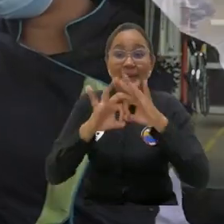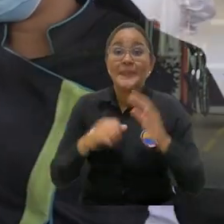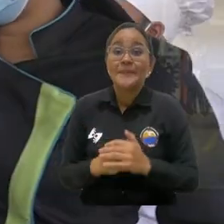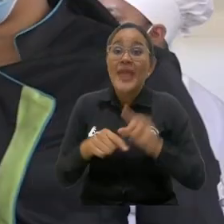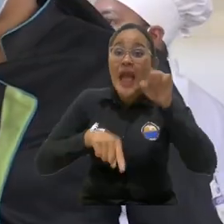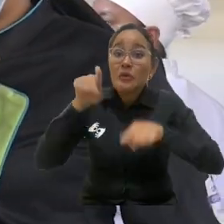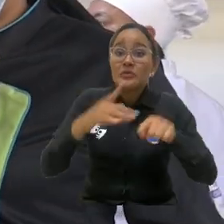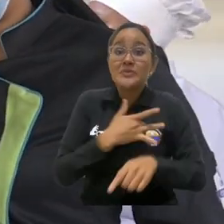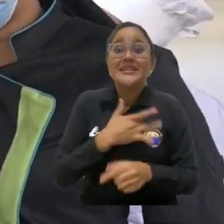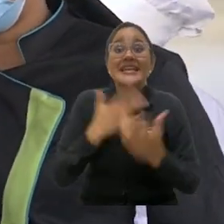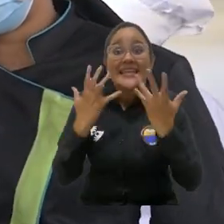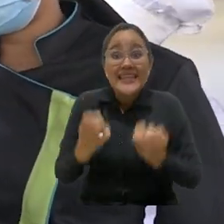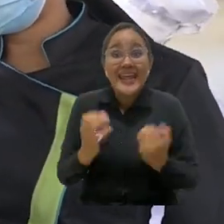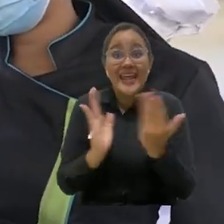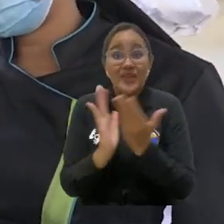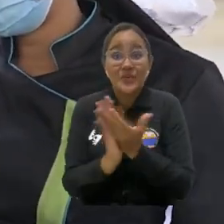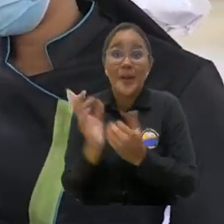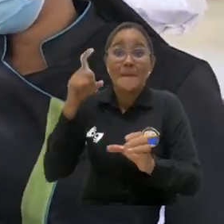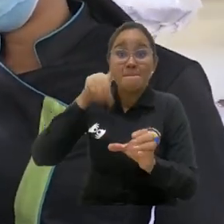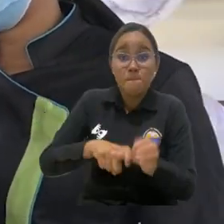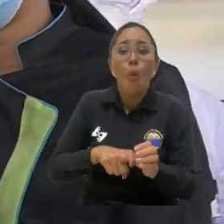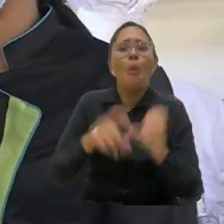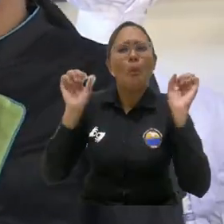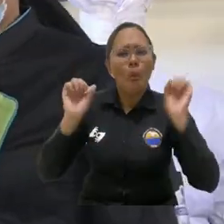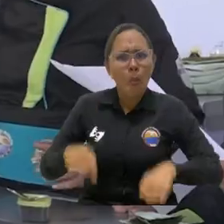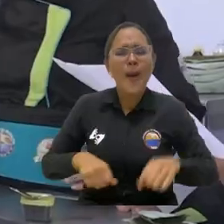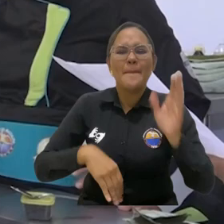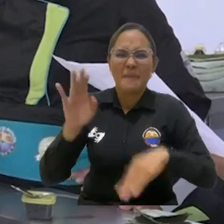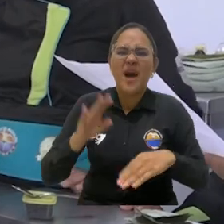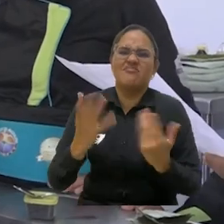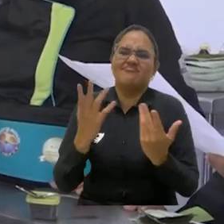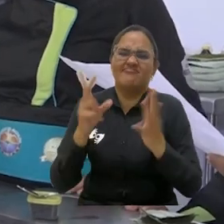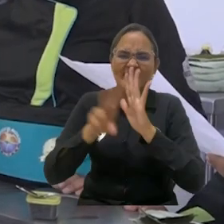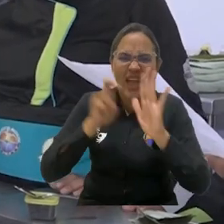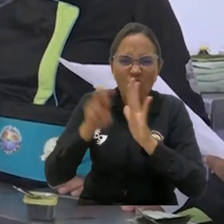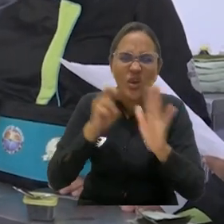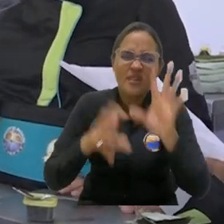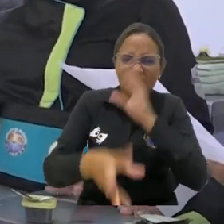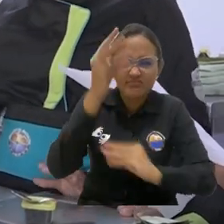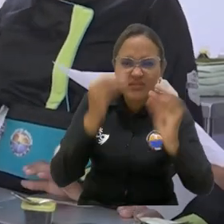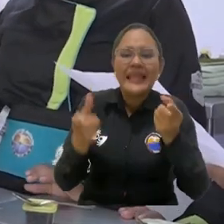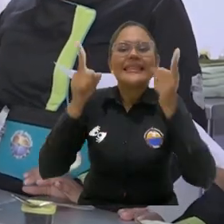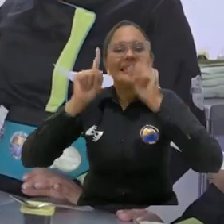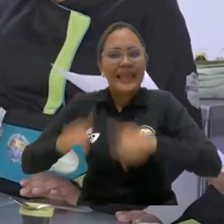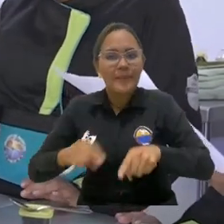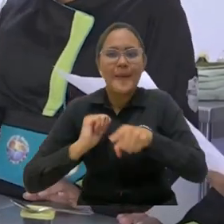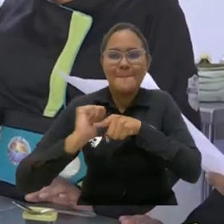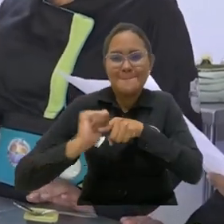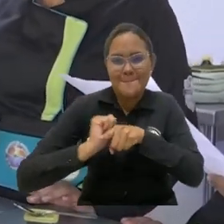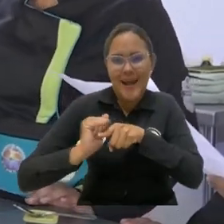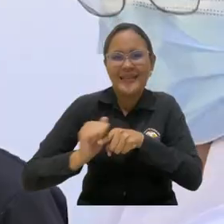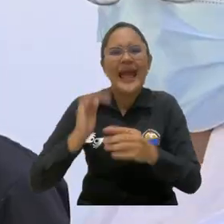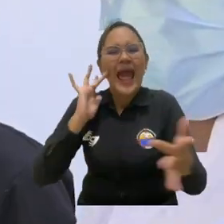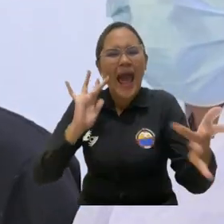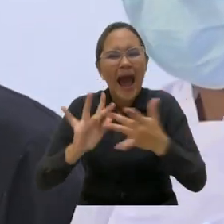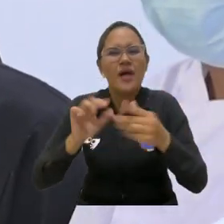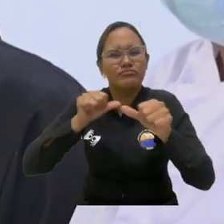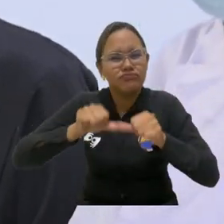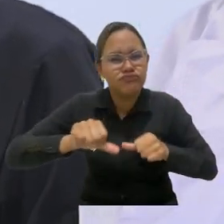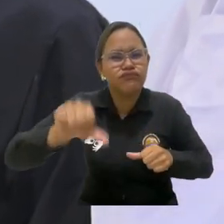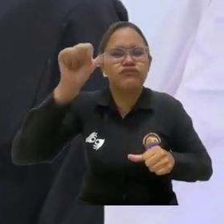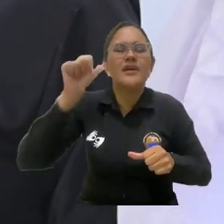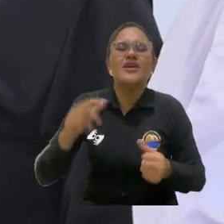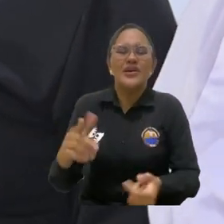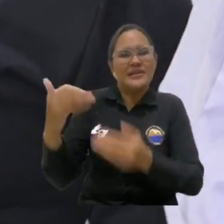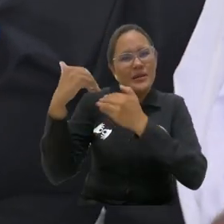son tan importantes. Quienes elijan esta opción de formación podrán cursar módulos teóricos y prácticos con temáticas basadas en criterios